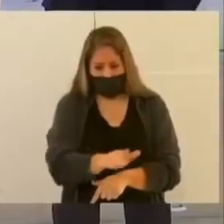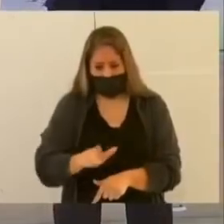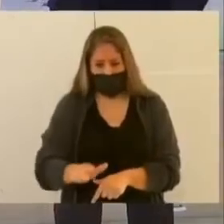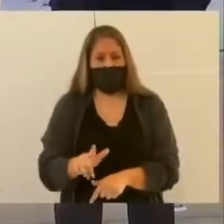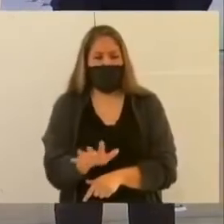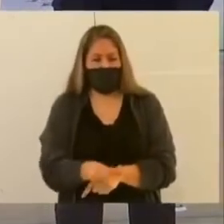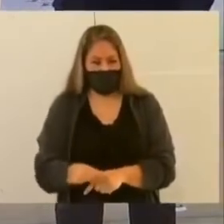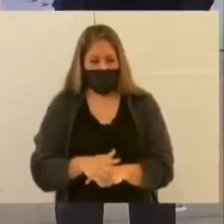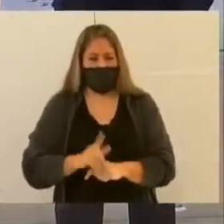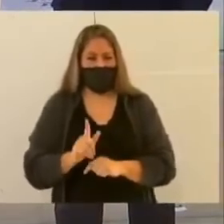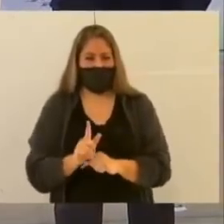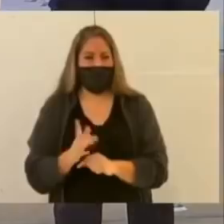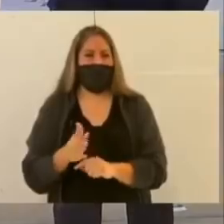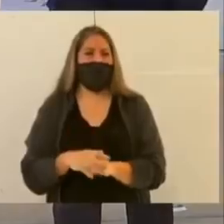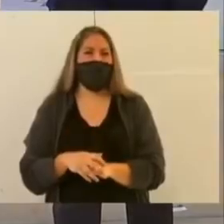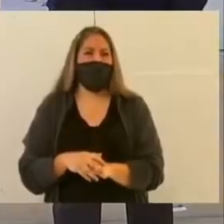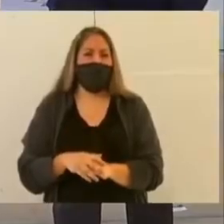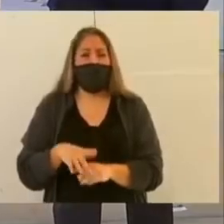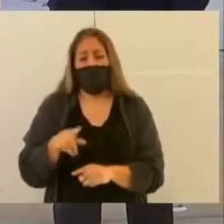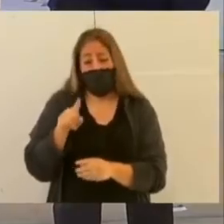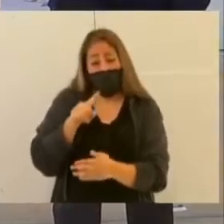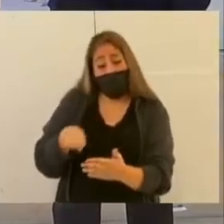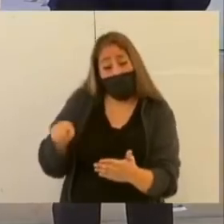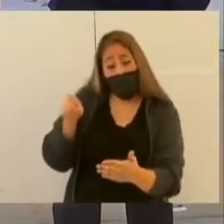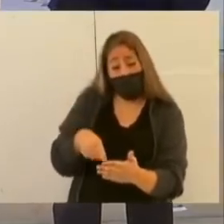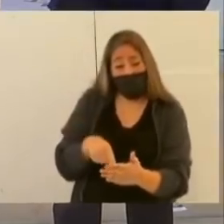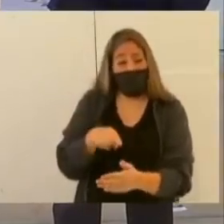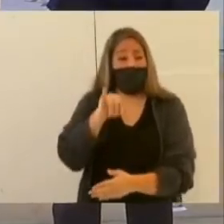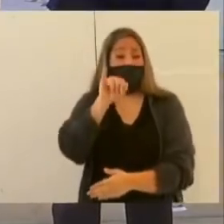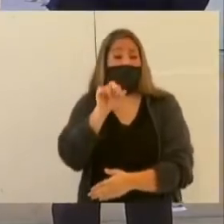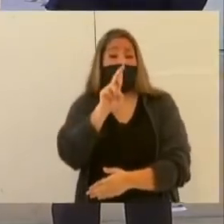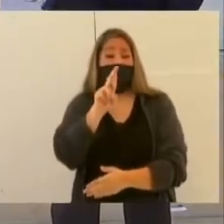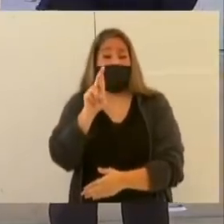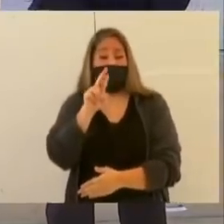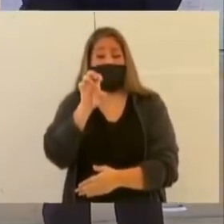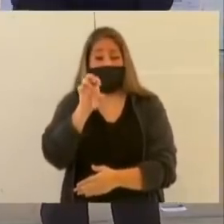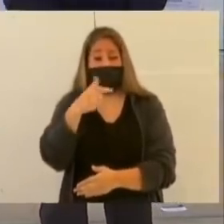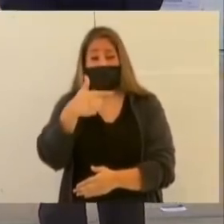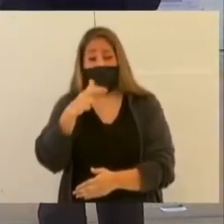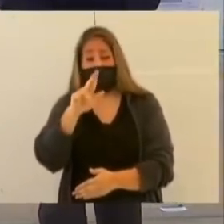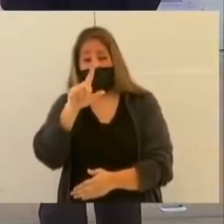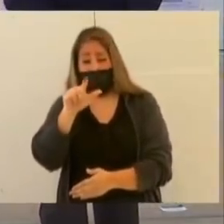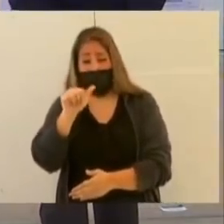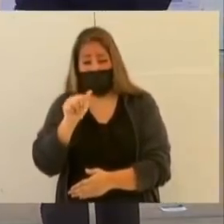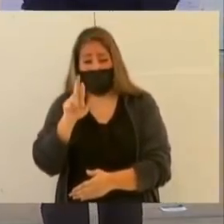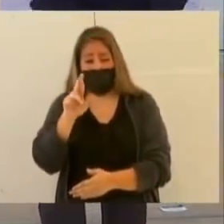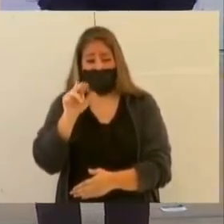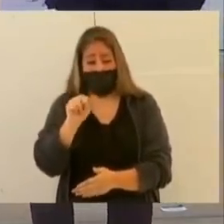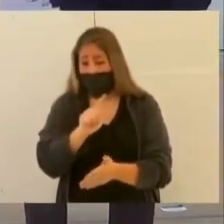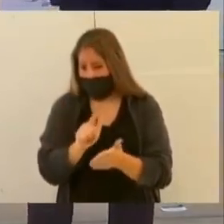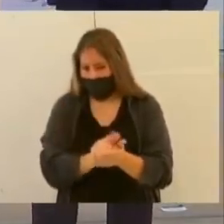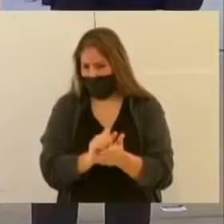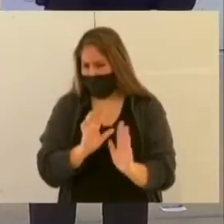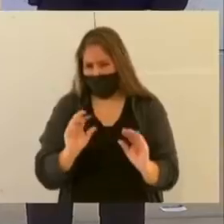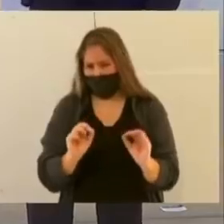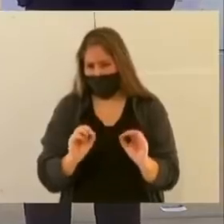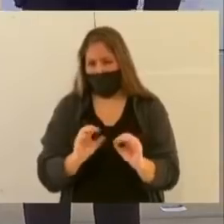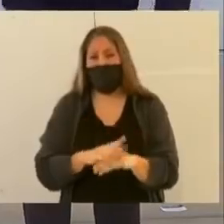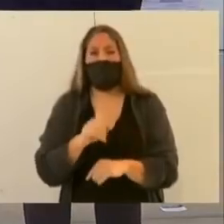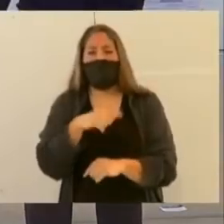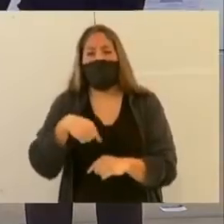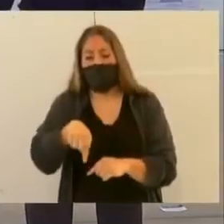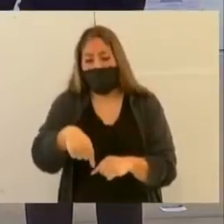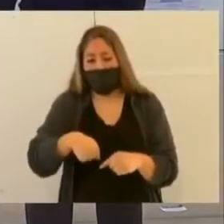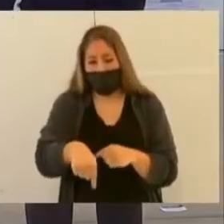iremos también suspendiendo pozos irregulares y todas aquellas denuncias que tengamos de pozos que están